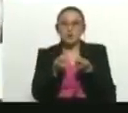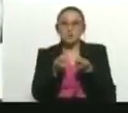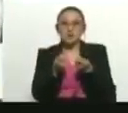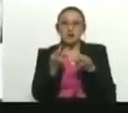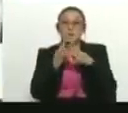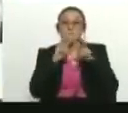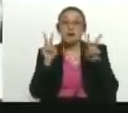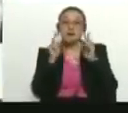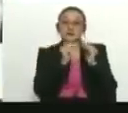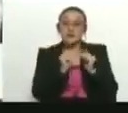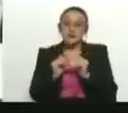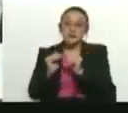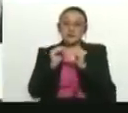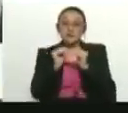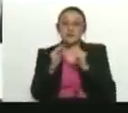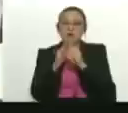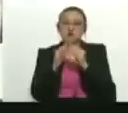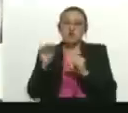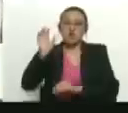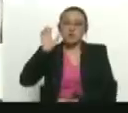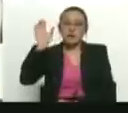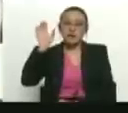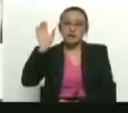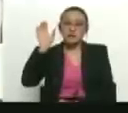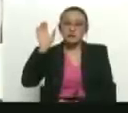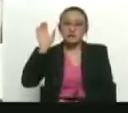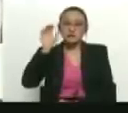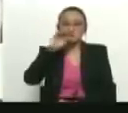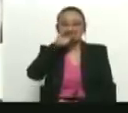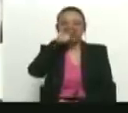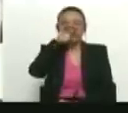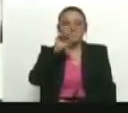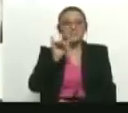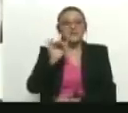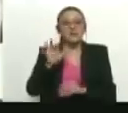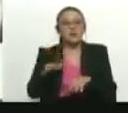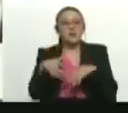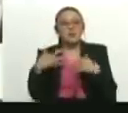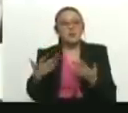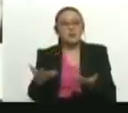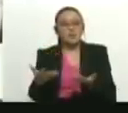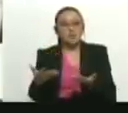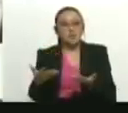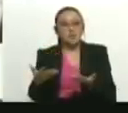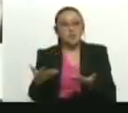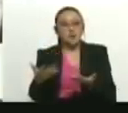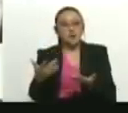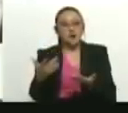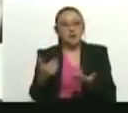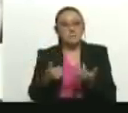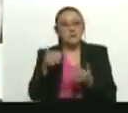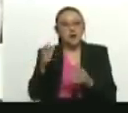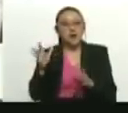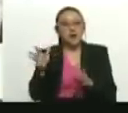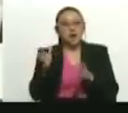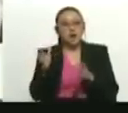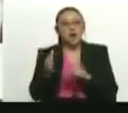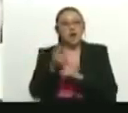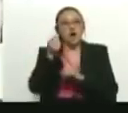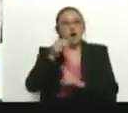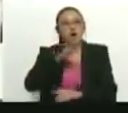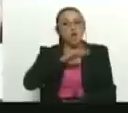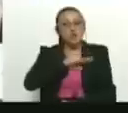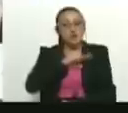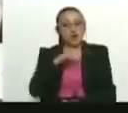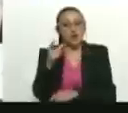paz y la estabilidad de todo el país. ¿Y cuáles son los mayores logros de su gobierno en